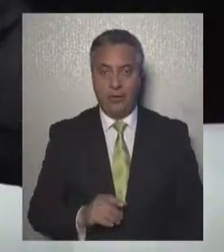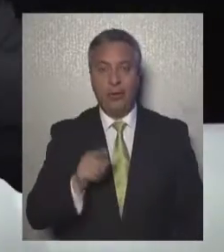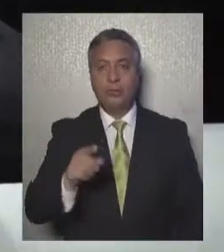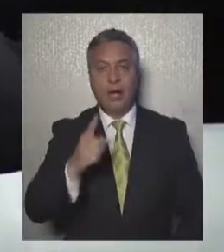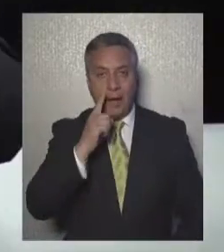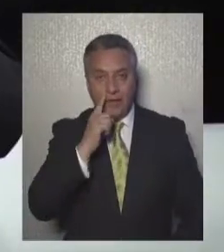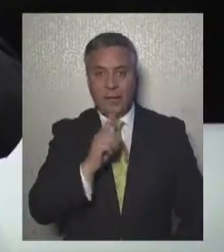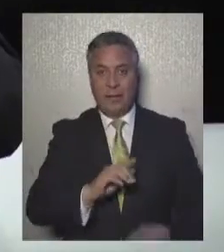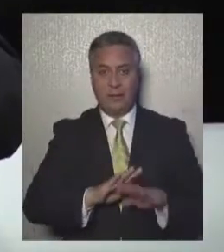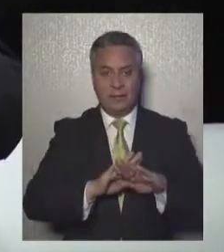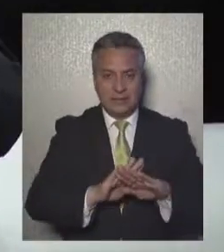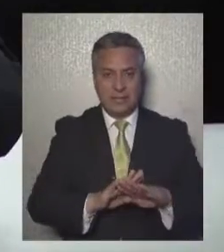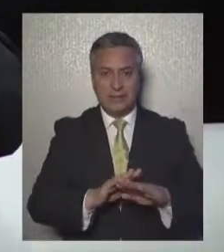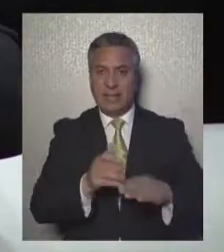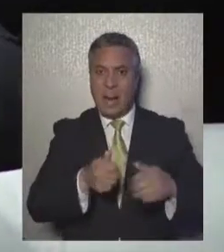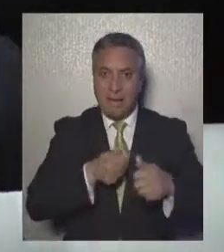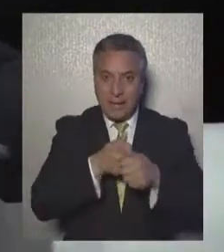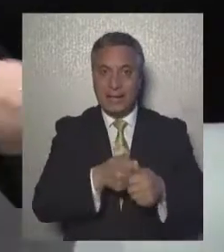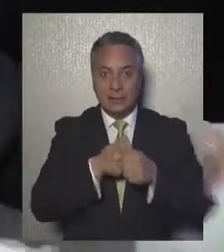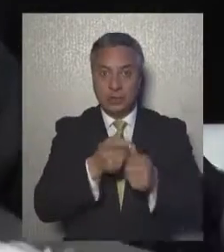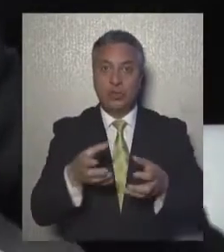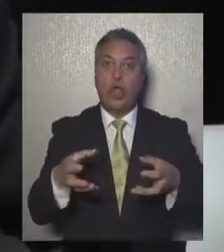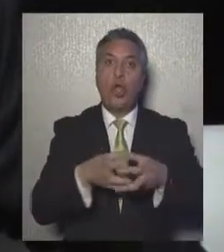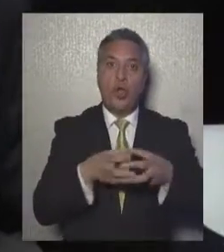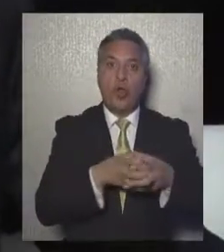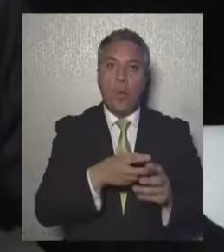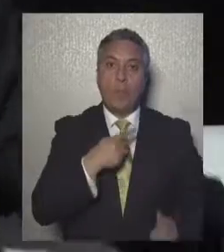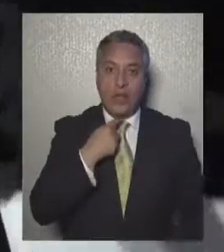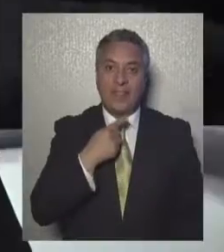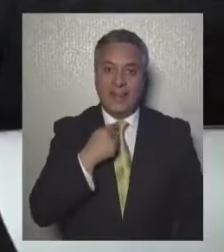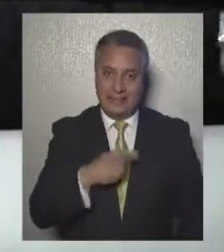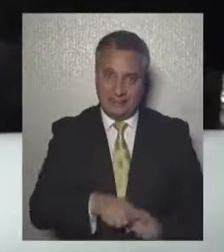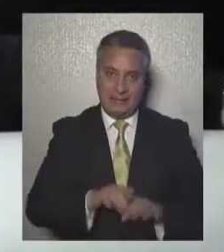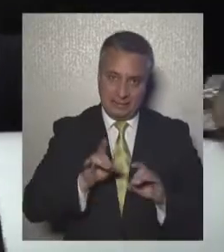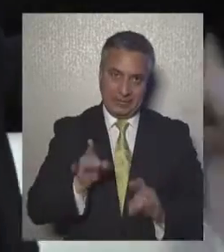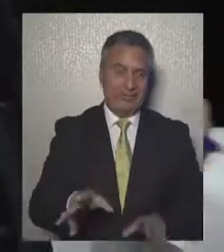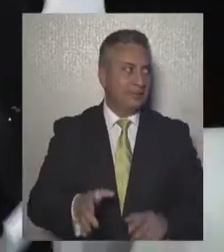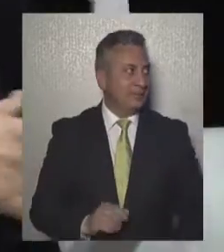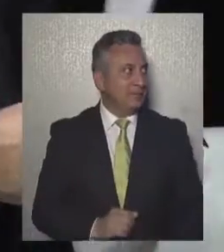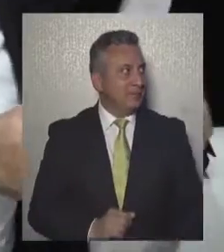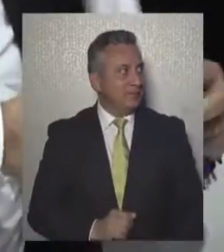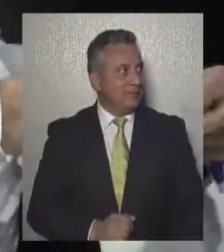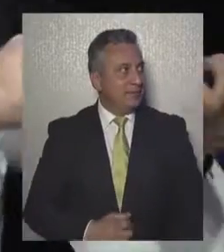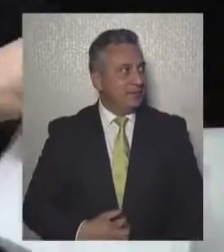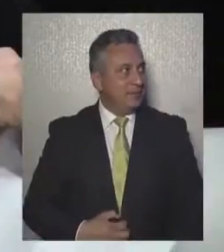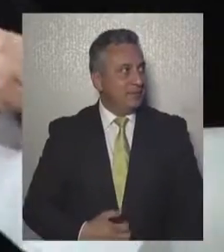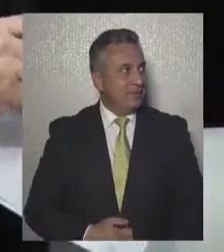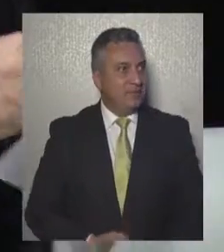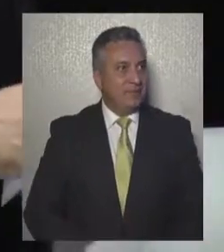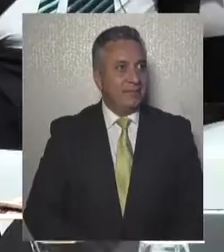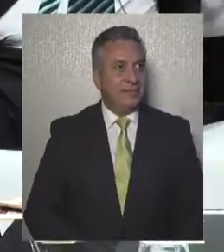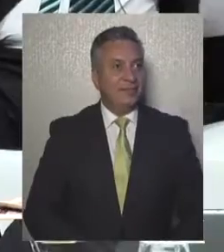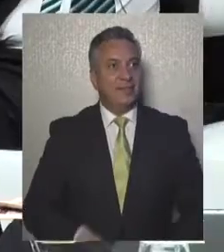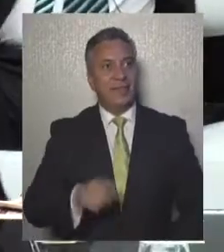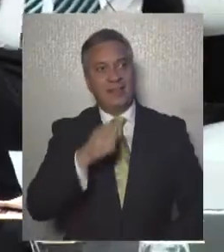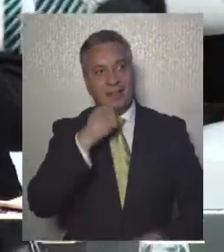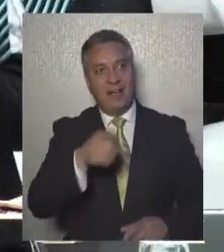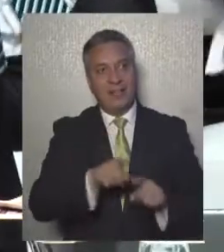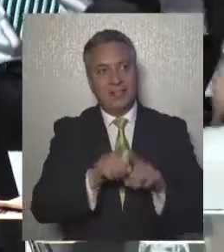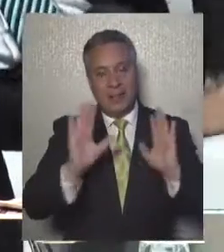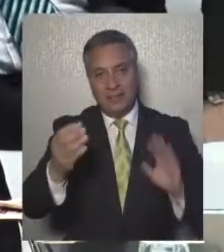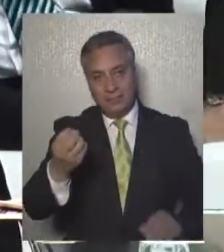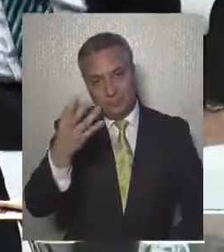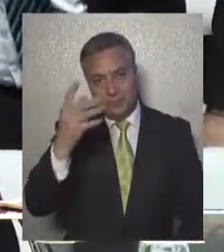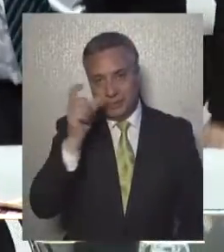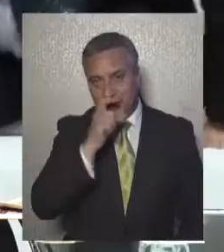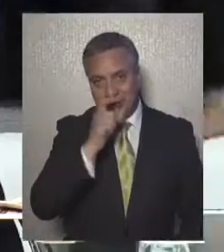las presiones de los grupos de interés. Los grupos de interés. Bueno, sin ánimo de recordarle a nadie, el partido de ayer ya nos pusieron tarjeta roja, así que un aplauso para